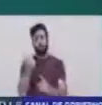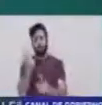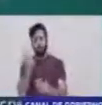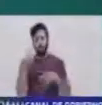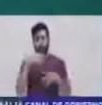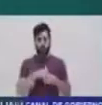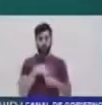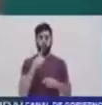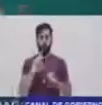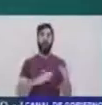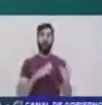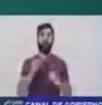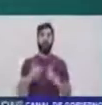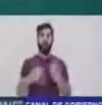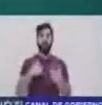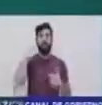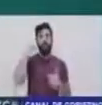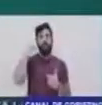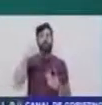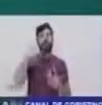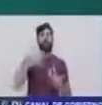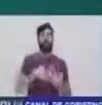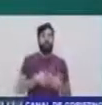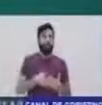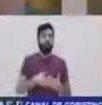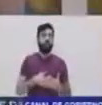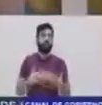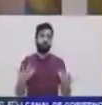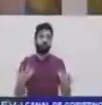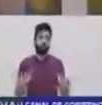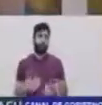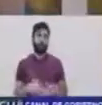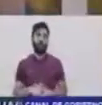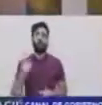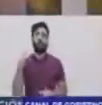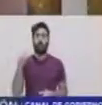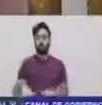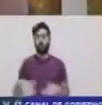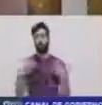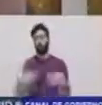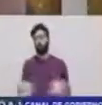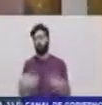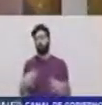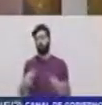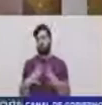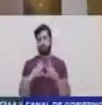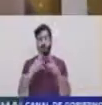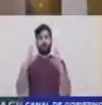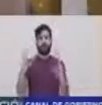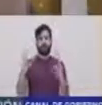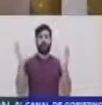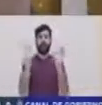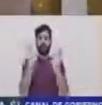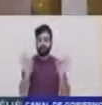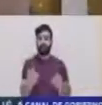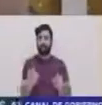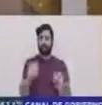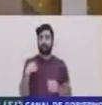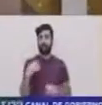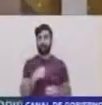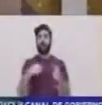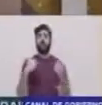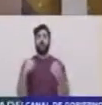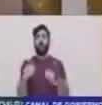pueda generar muchas emociones y sentimientos dentro de nuestro propio ser. Exacto, que es un desafío, ¿verdad? Porque